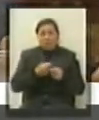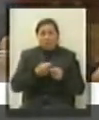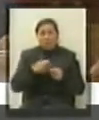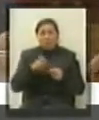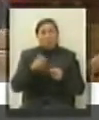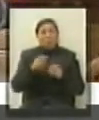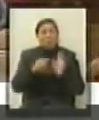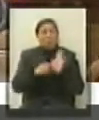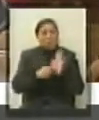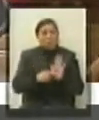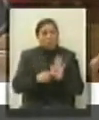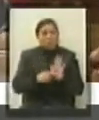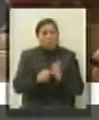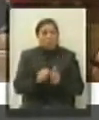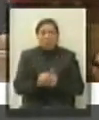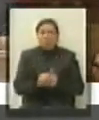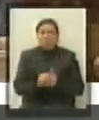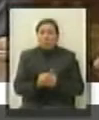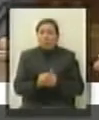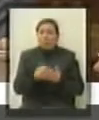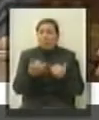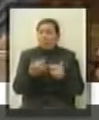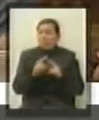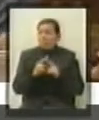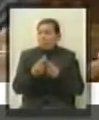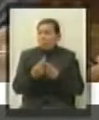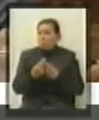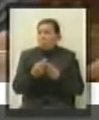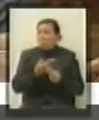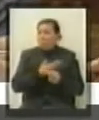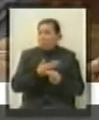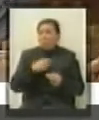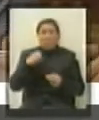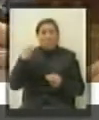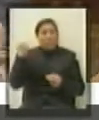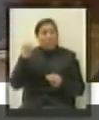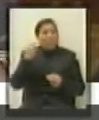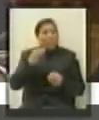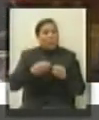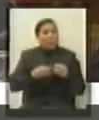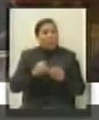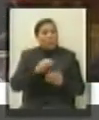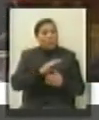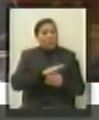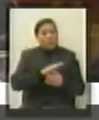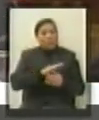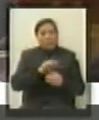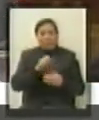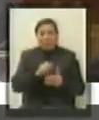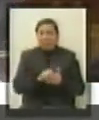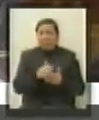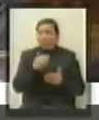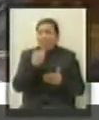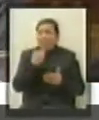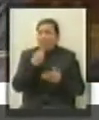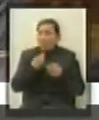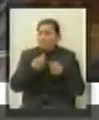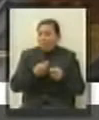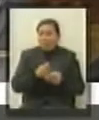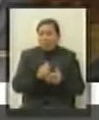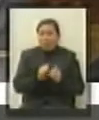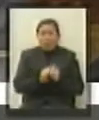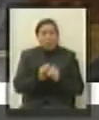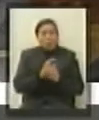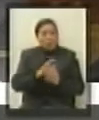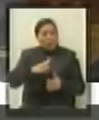para que presenten esa teoría del caso. Hoy me he reunido con el presidente del Poder Judicial y con el señor fiscal de la Nación, a quienes les he exigido, con